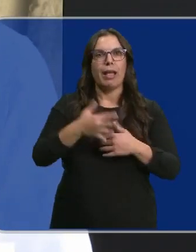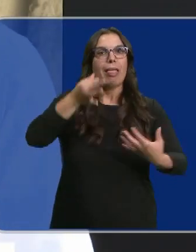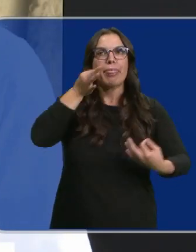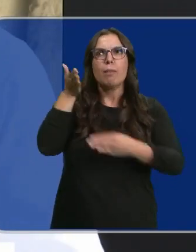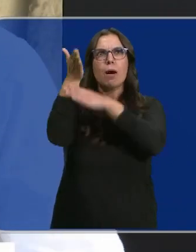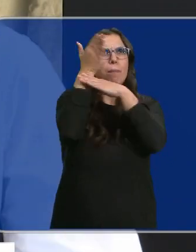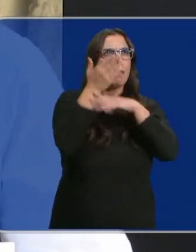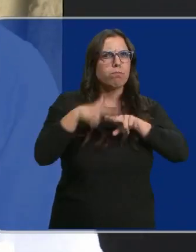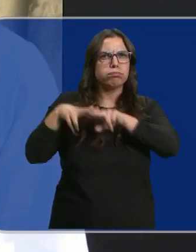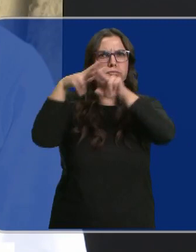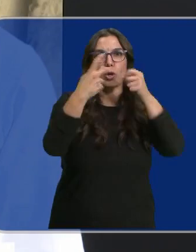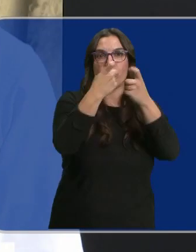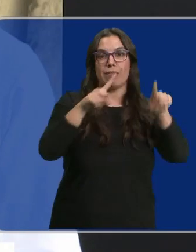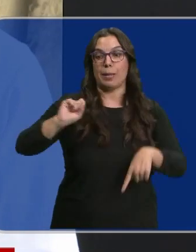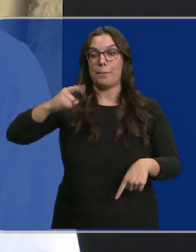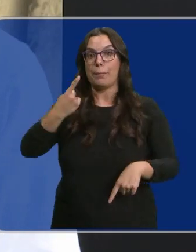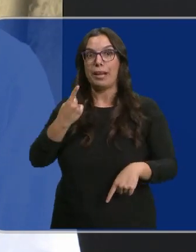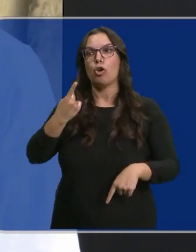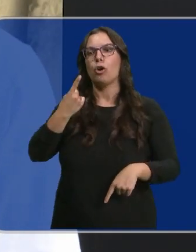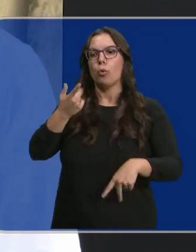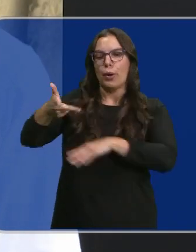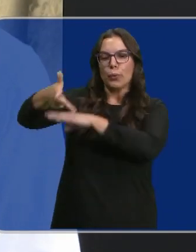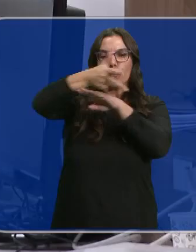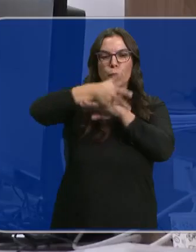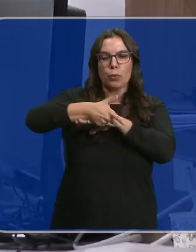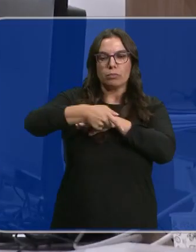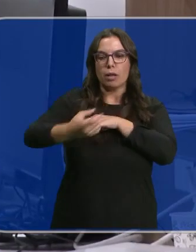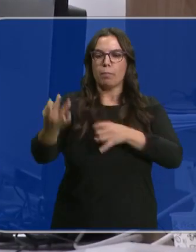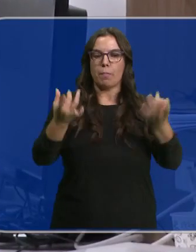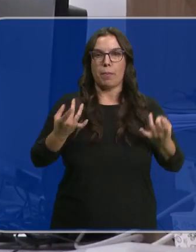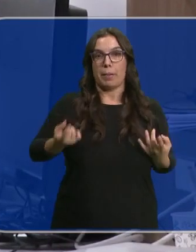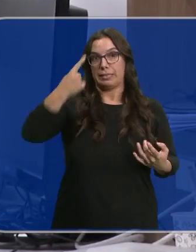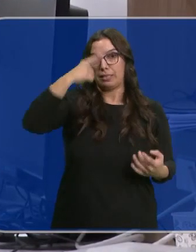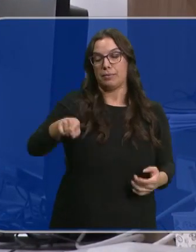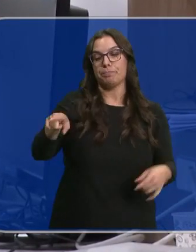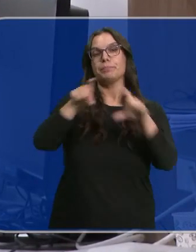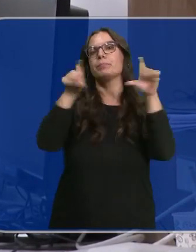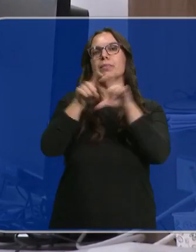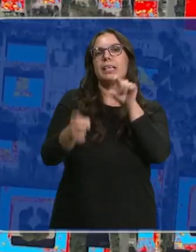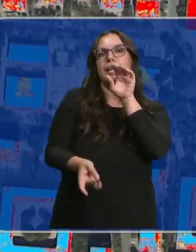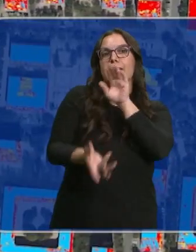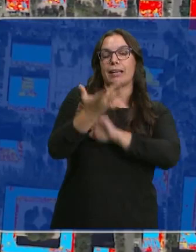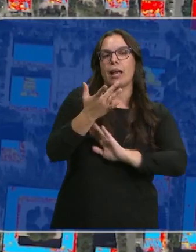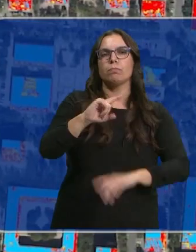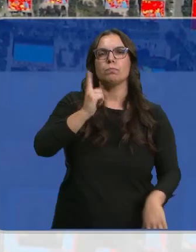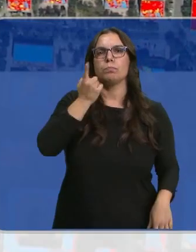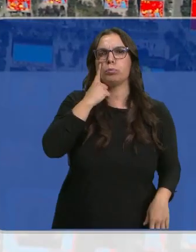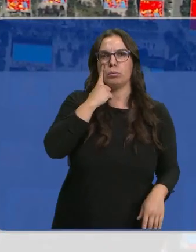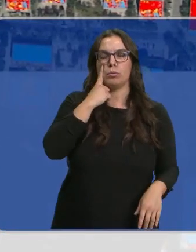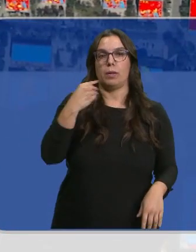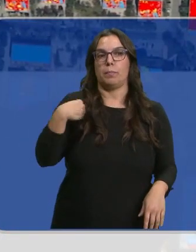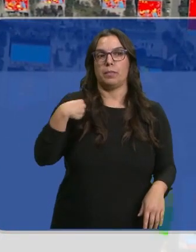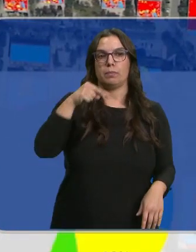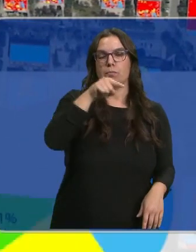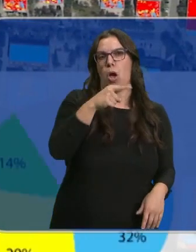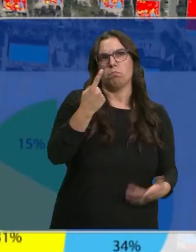un primer censo, un primer inventario de cubiertas de amianto. Esta empresa ha generado un algoritmo que detecta amianto en las cubiertas. En